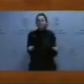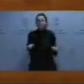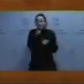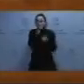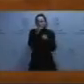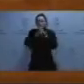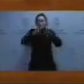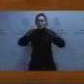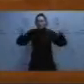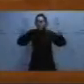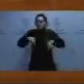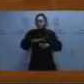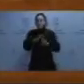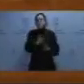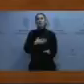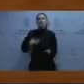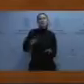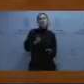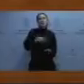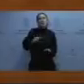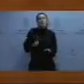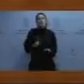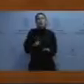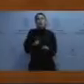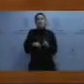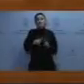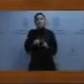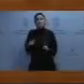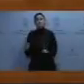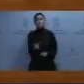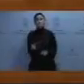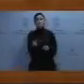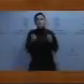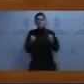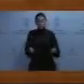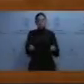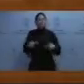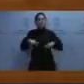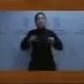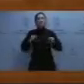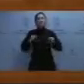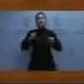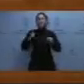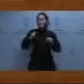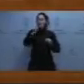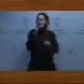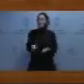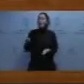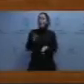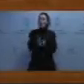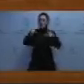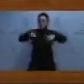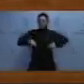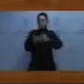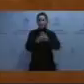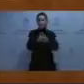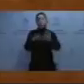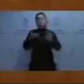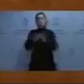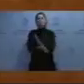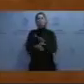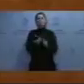largo rosario de despropósitos y maldades. Finalizo, presidente. Si hoy volvemos a traer aquí este asunto es por la inoperancia